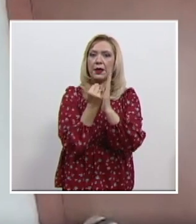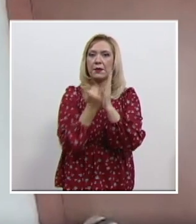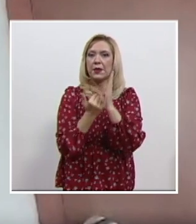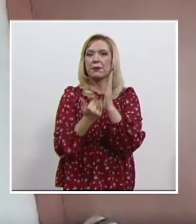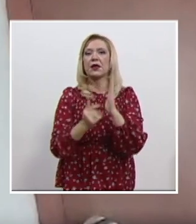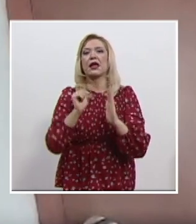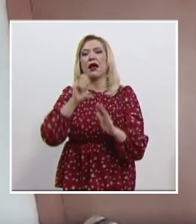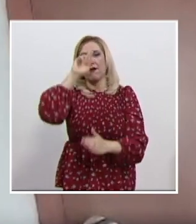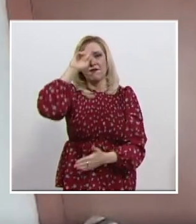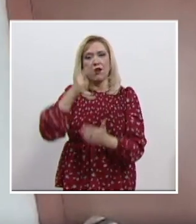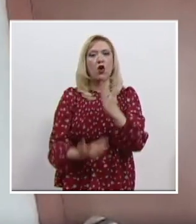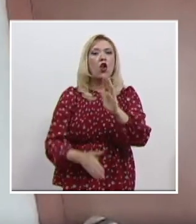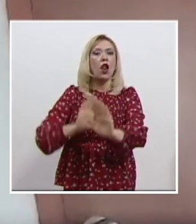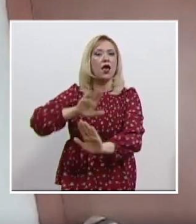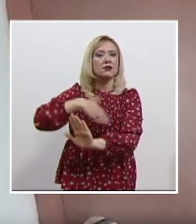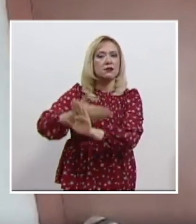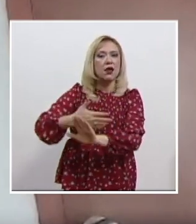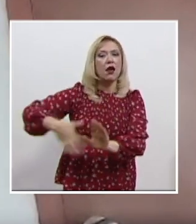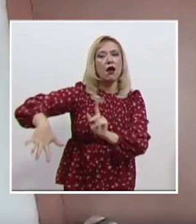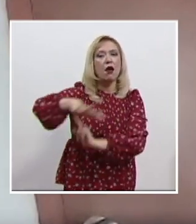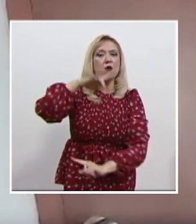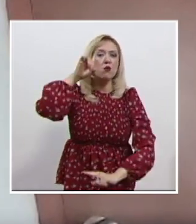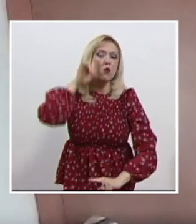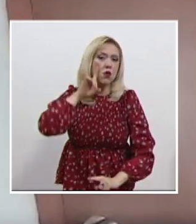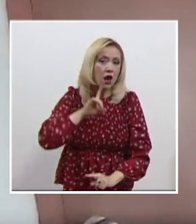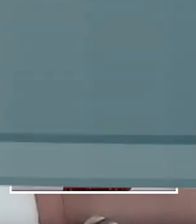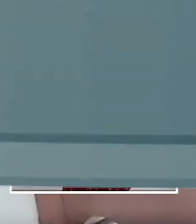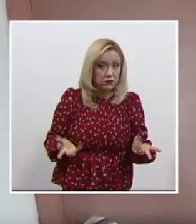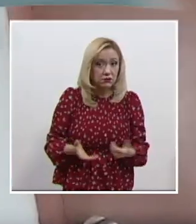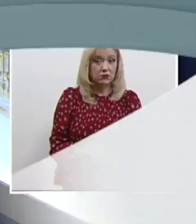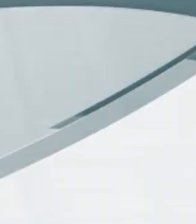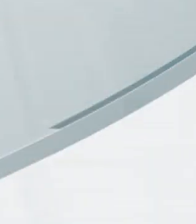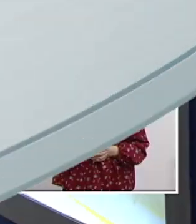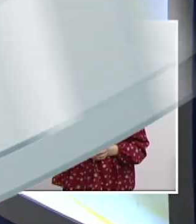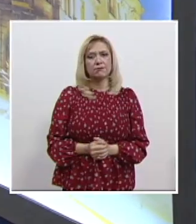relacionados con la violencia contra las mujeres.